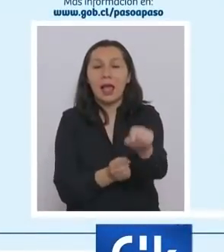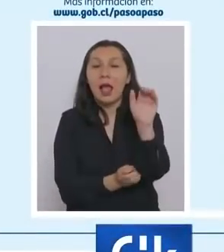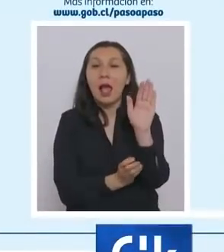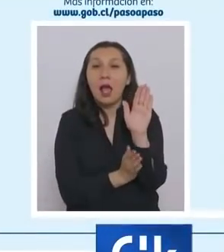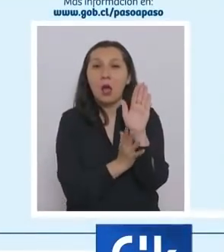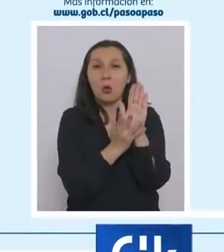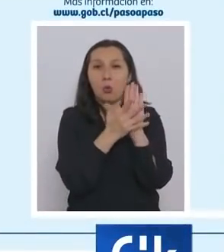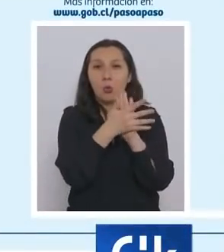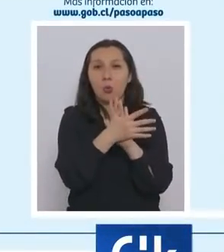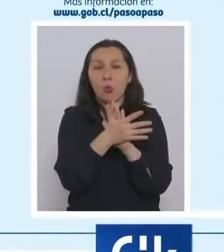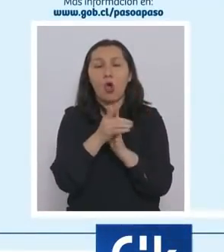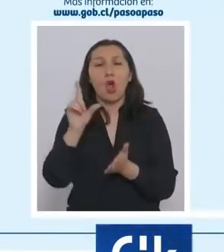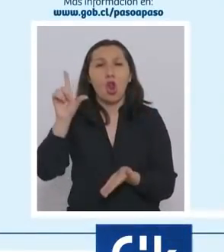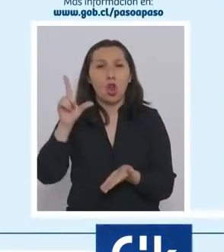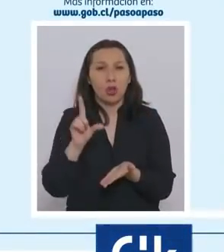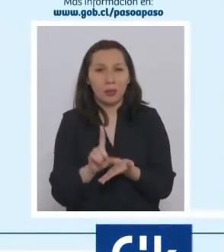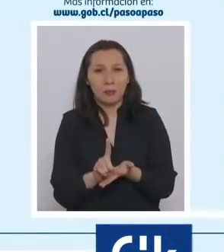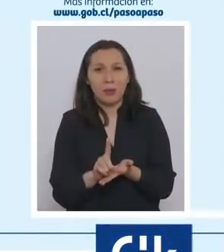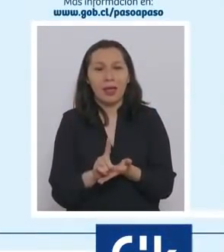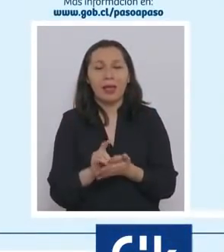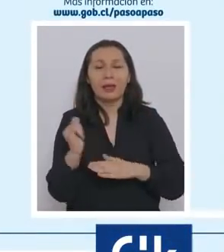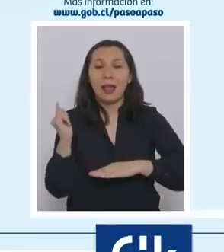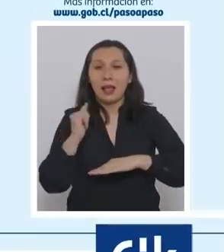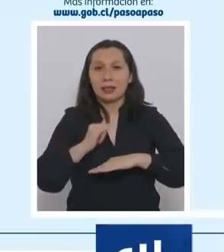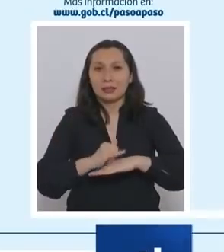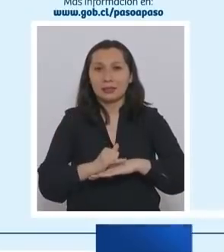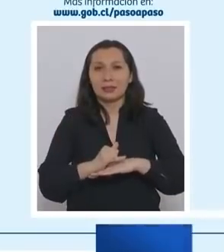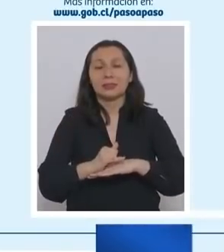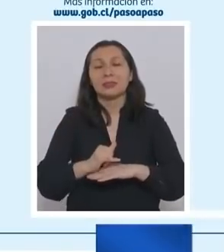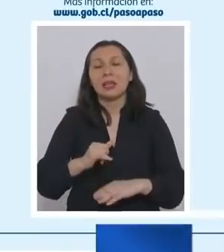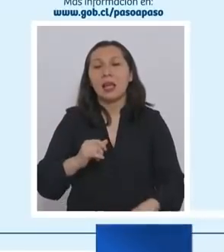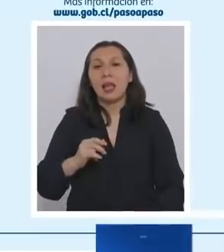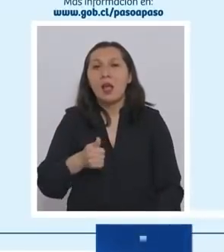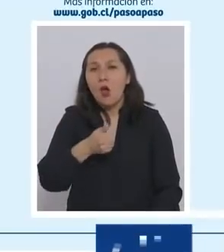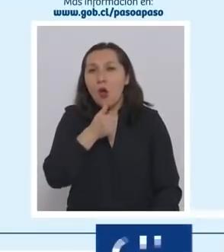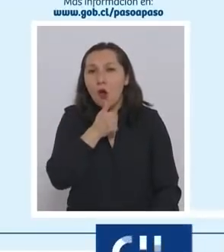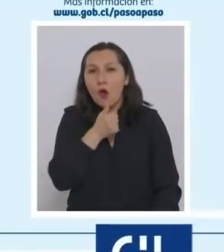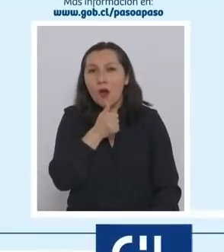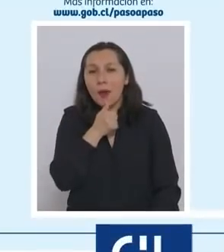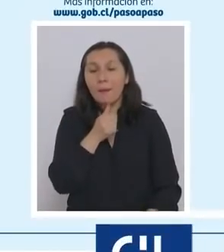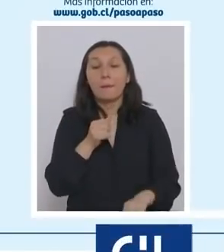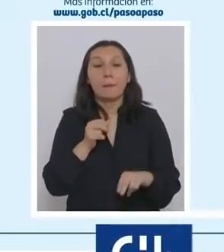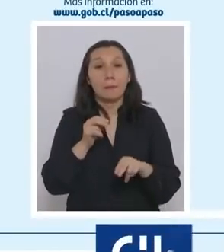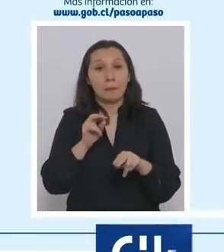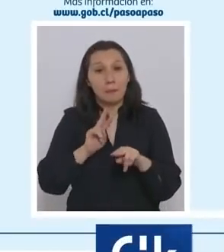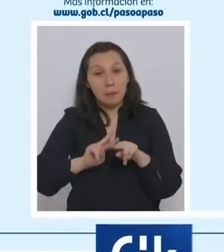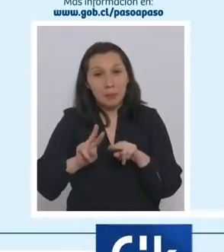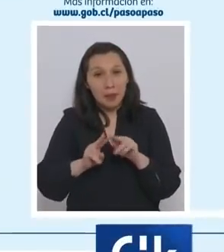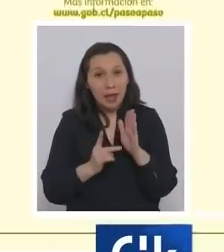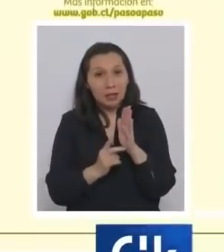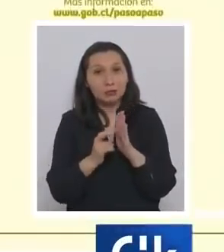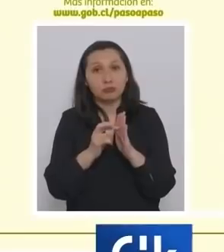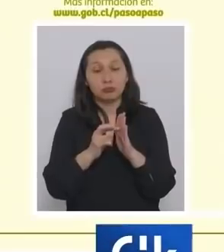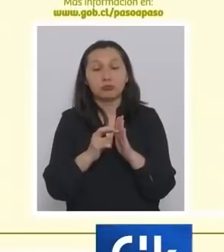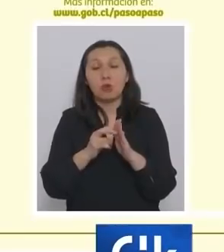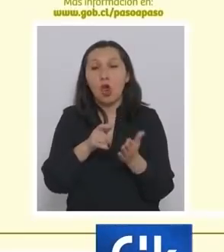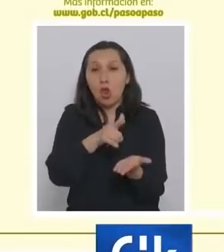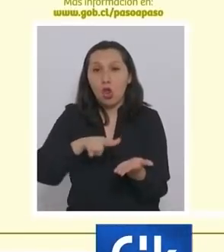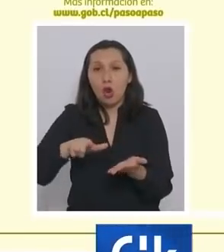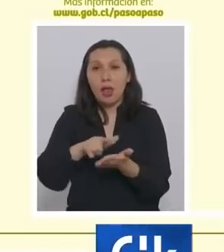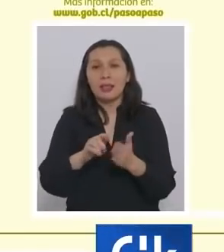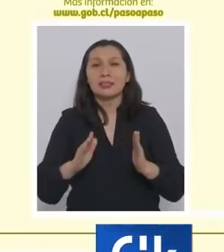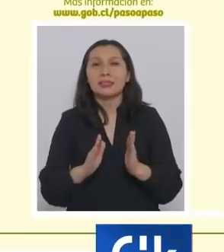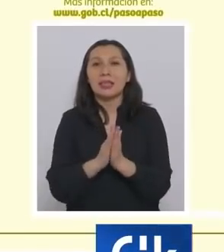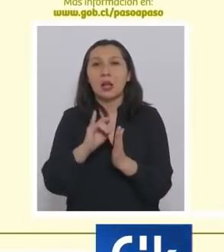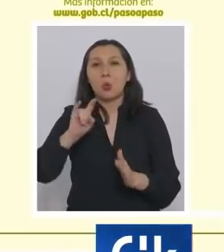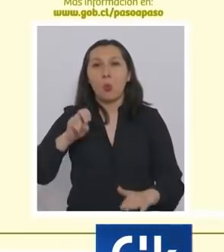Araucanía, Lonquimay, en la región de Aysén, Cochran. Avanza en preparación en la región de Los Lagos, San